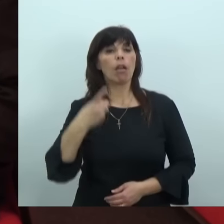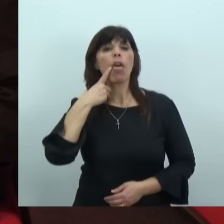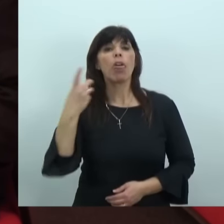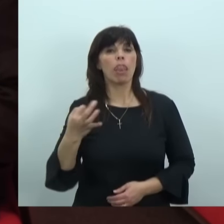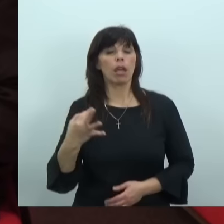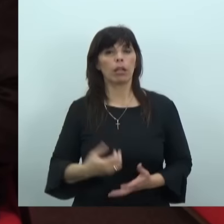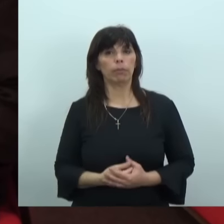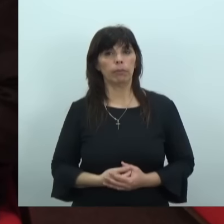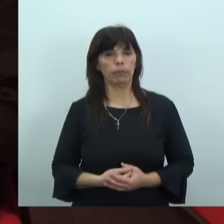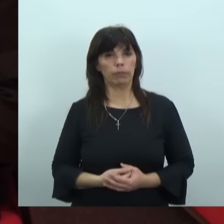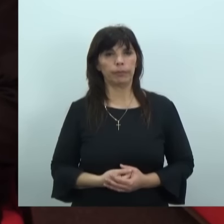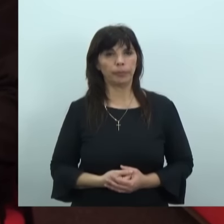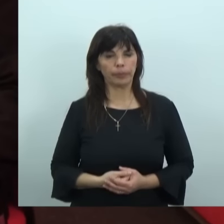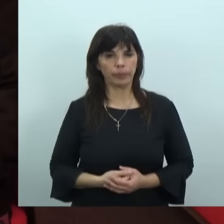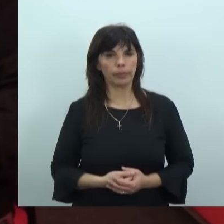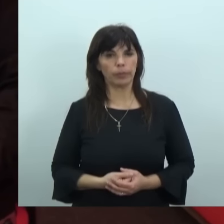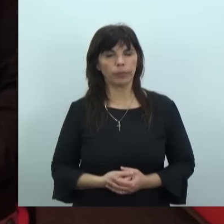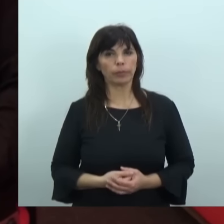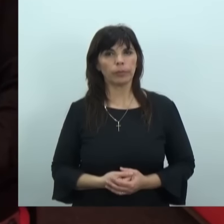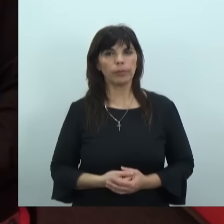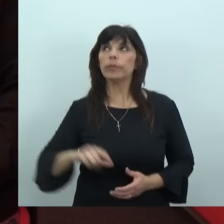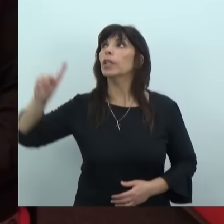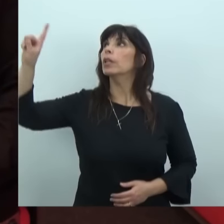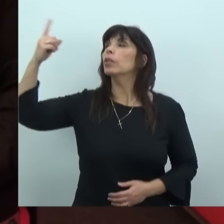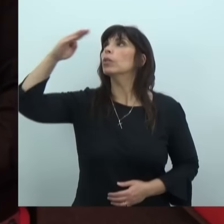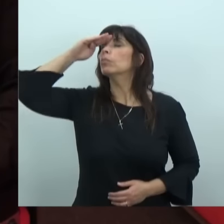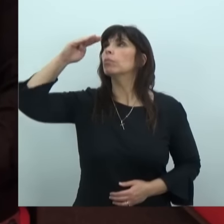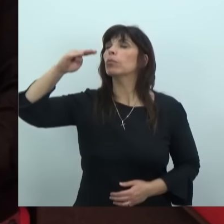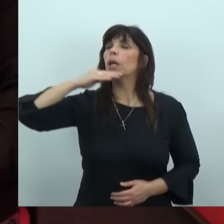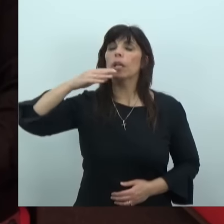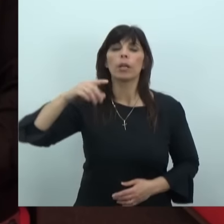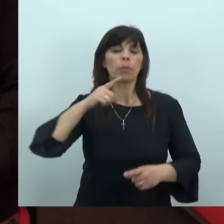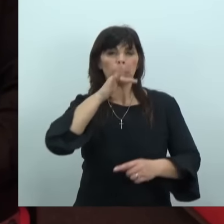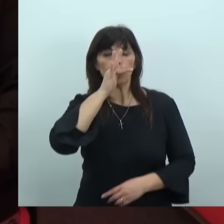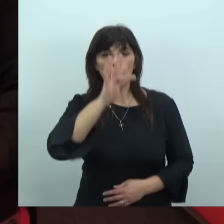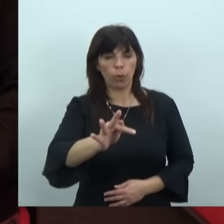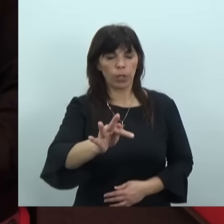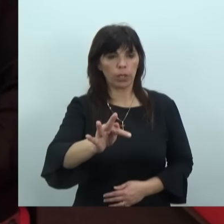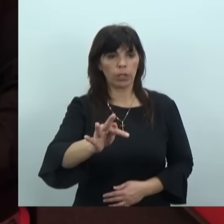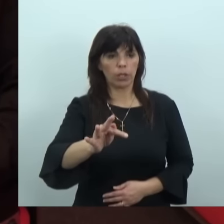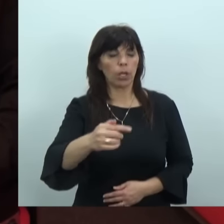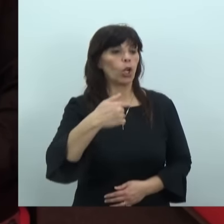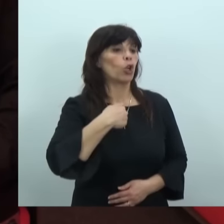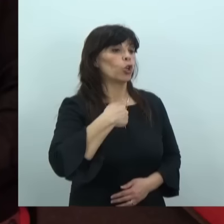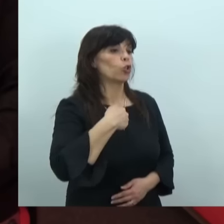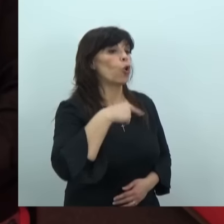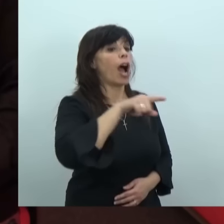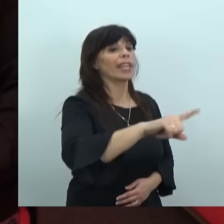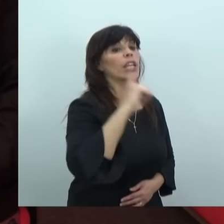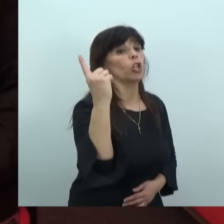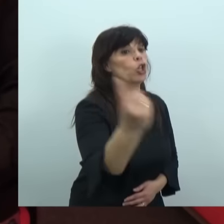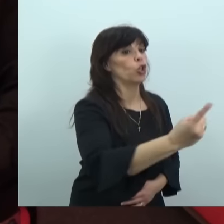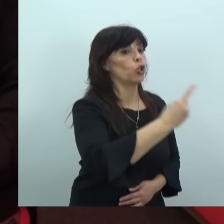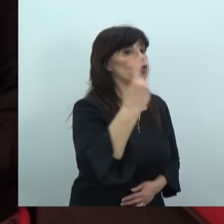dice. Dice que Él prometió, no te desampararé ni